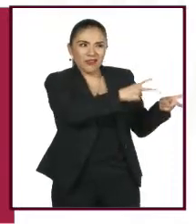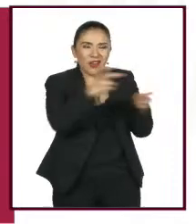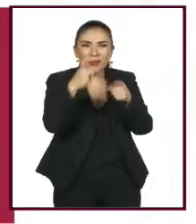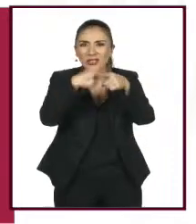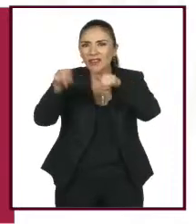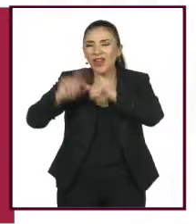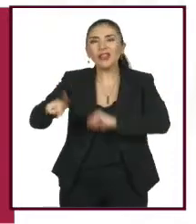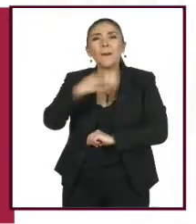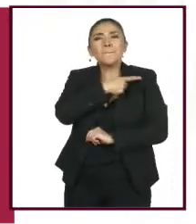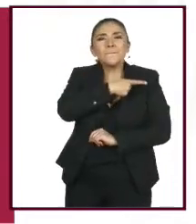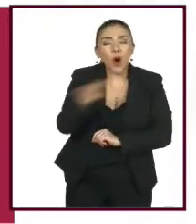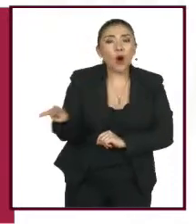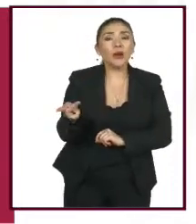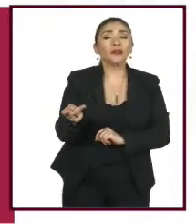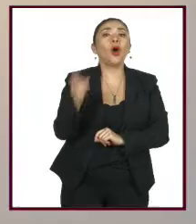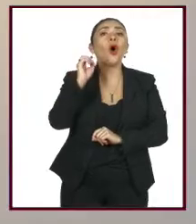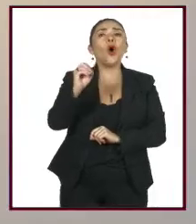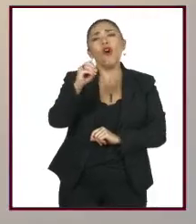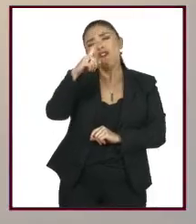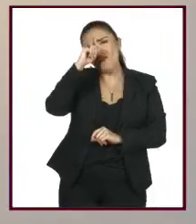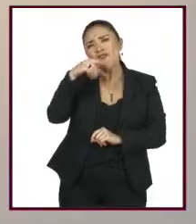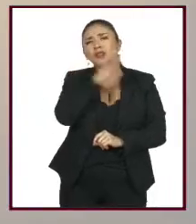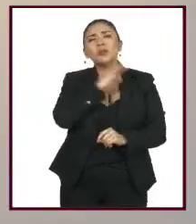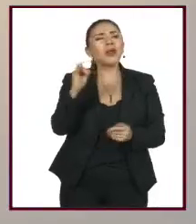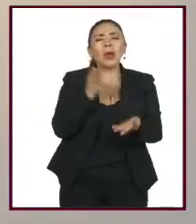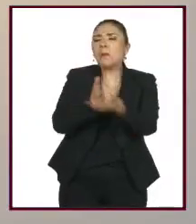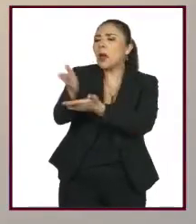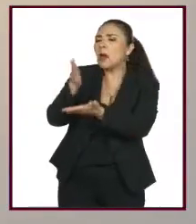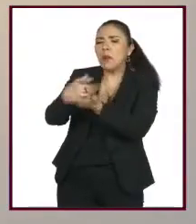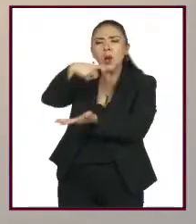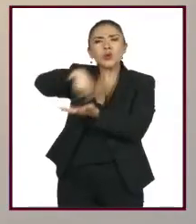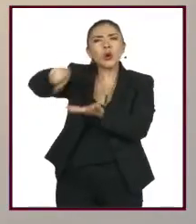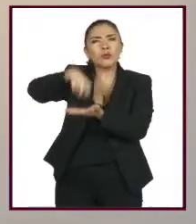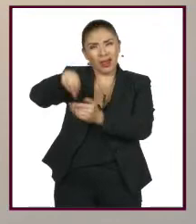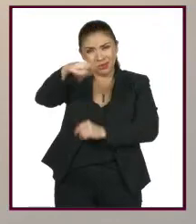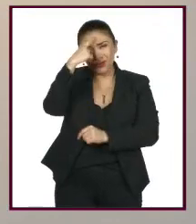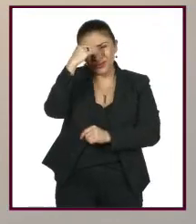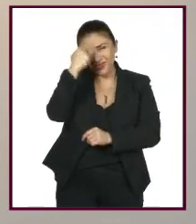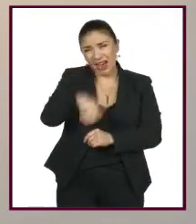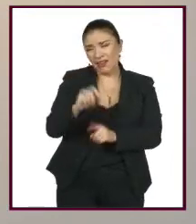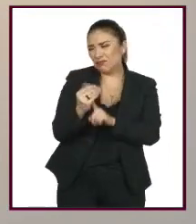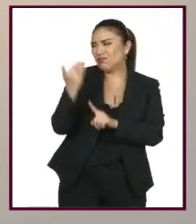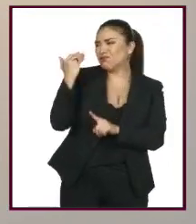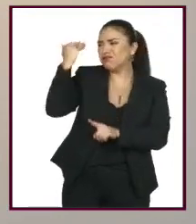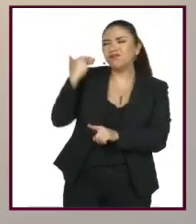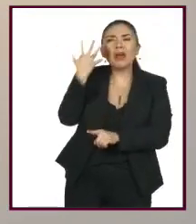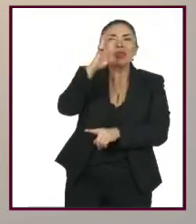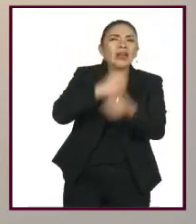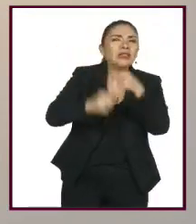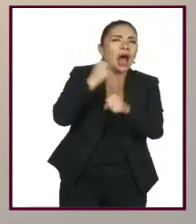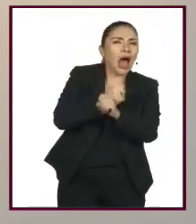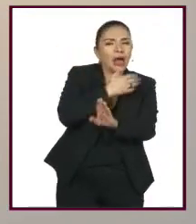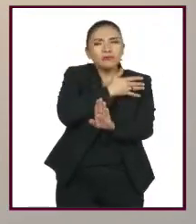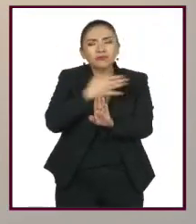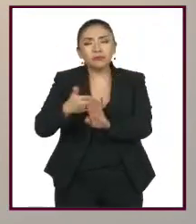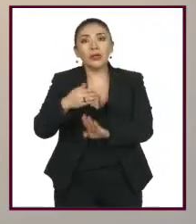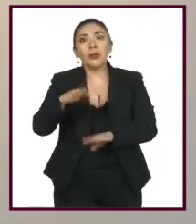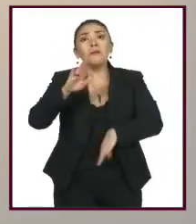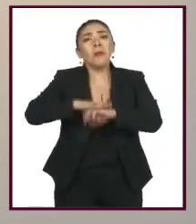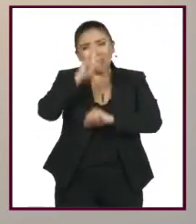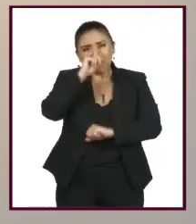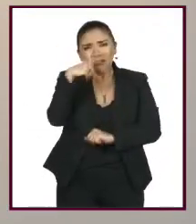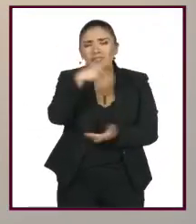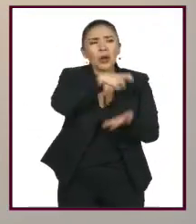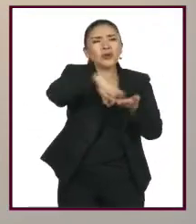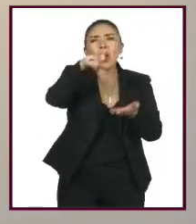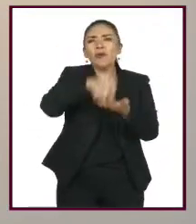la pobreza y el fácil acceso a la sustancia. Como sabemos, en los últimos años, en las últimas décadas, el fácil acceso a la sustancia